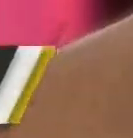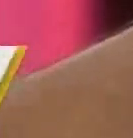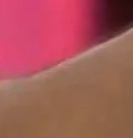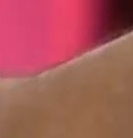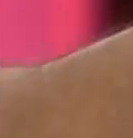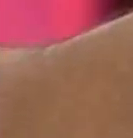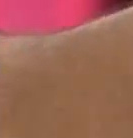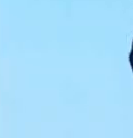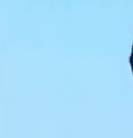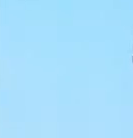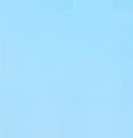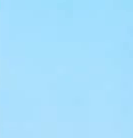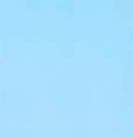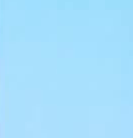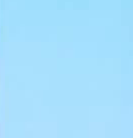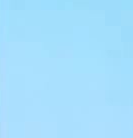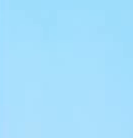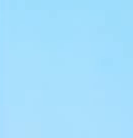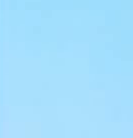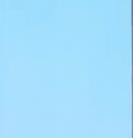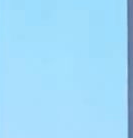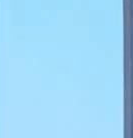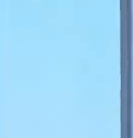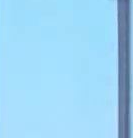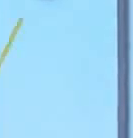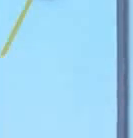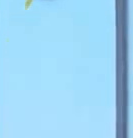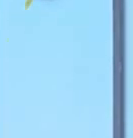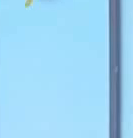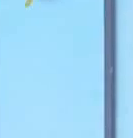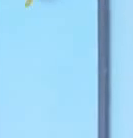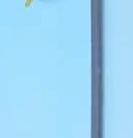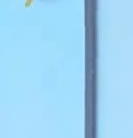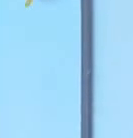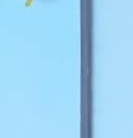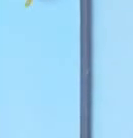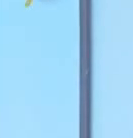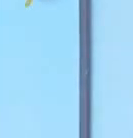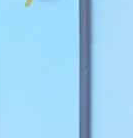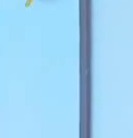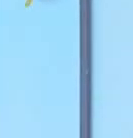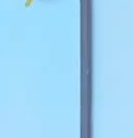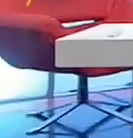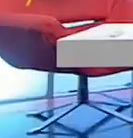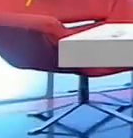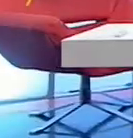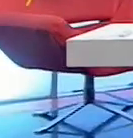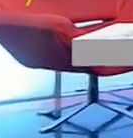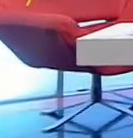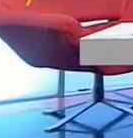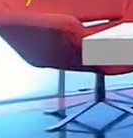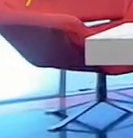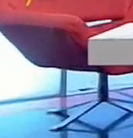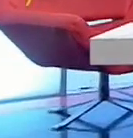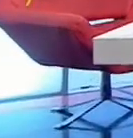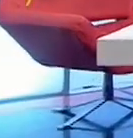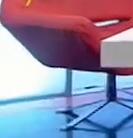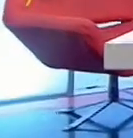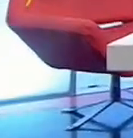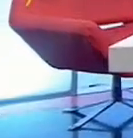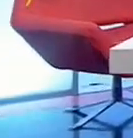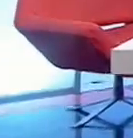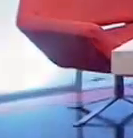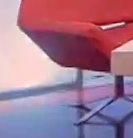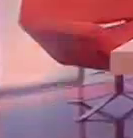el Snapchat. Todas, por supuesto, promueven en gran medida el hedonismo y la vanidad. Es el tema que trataremos aquí,